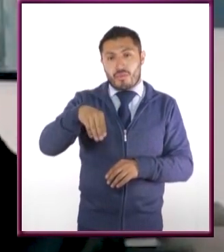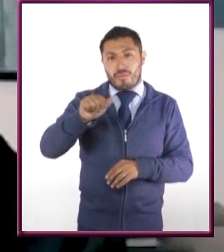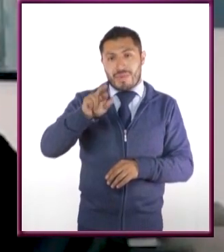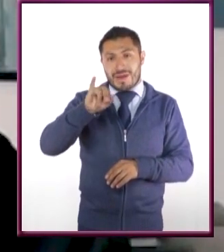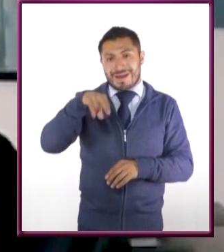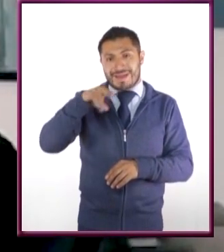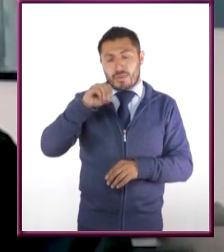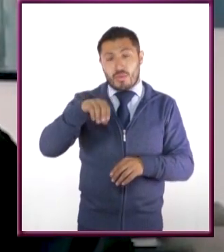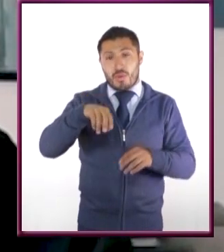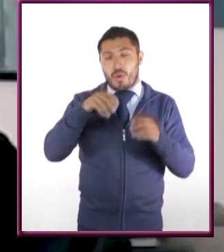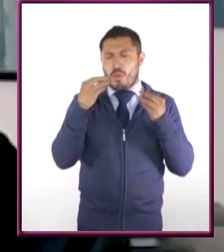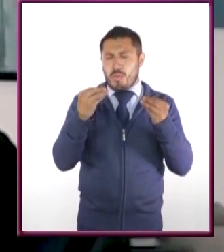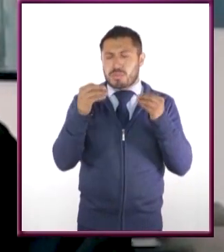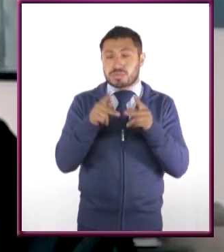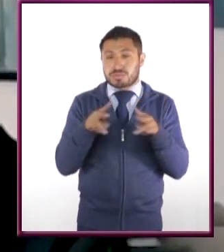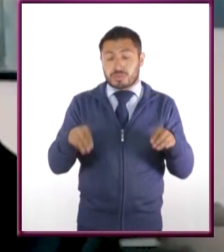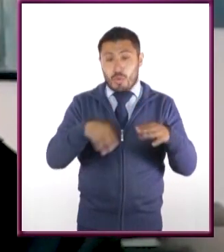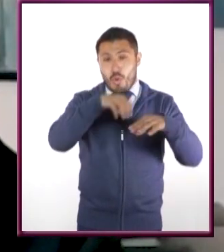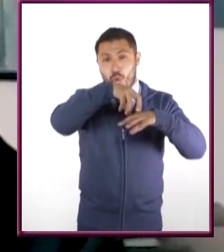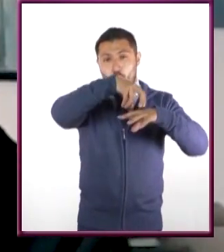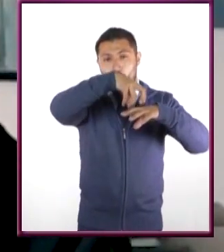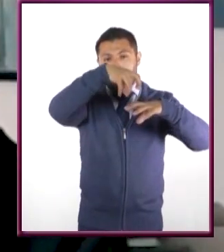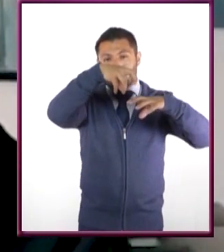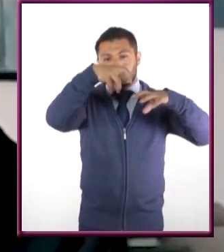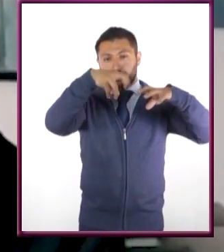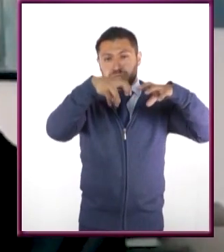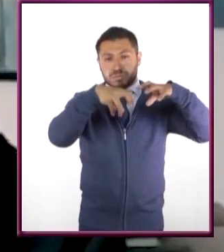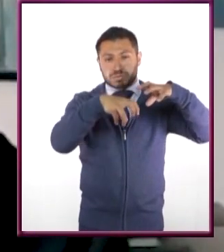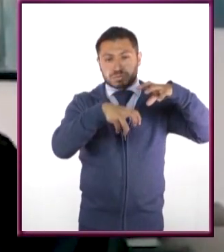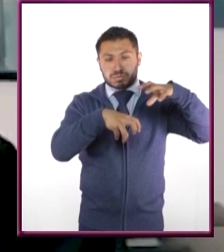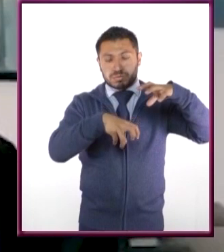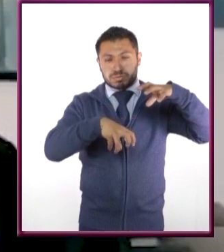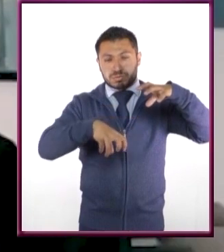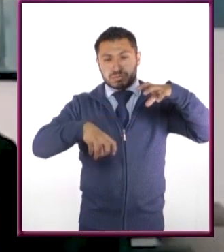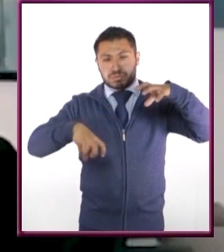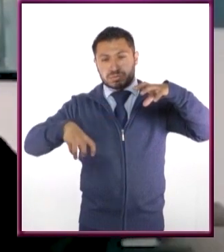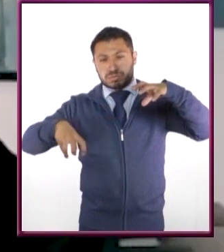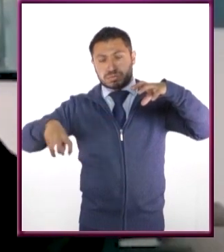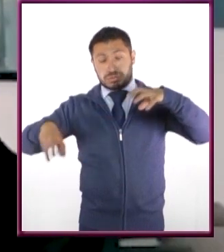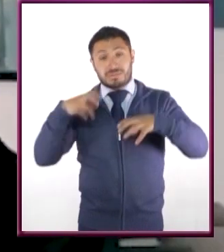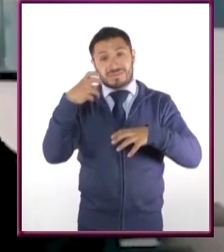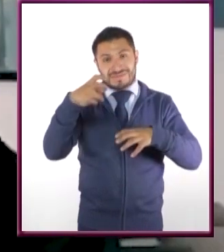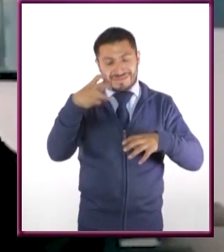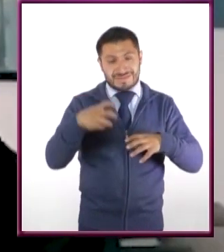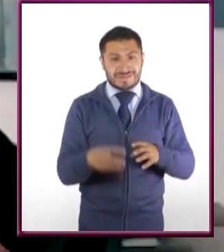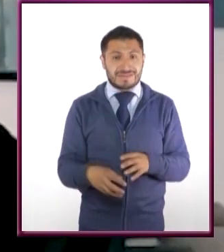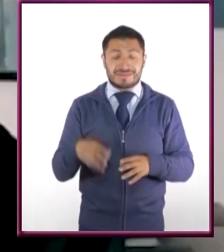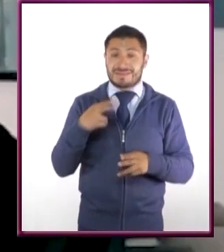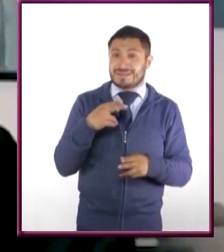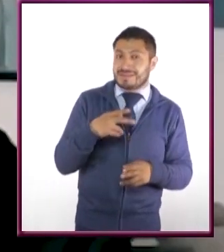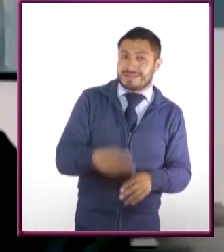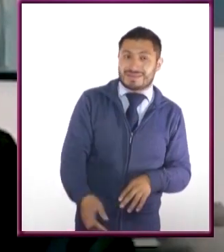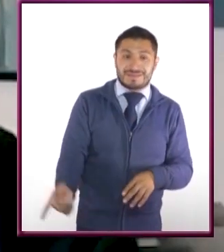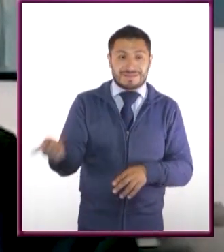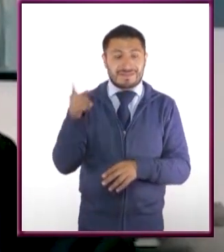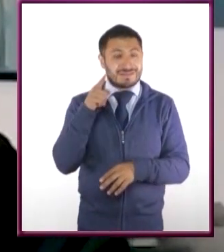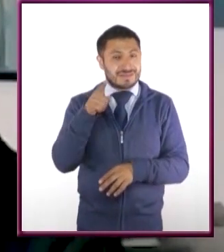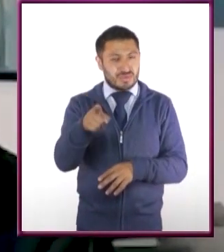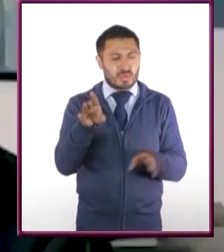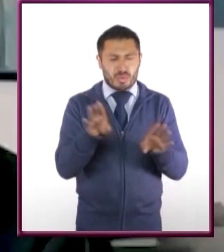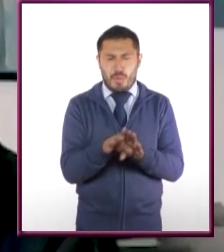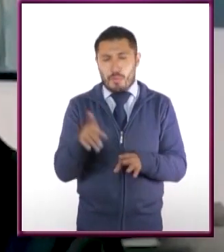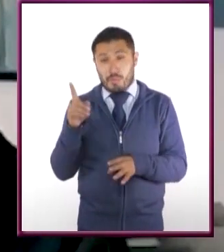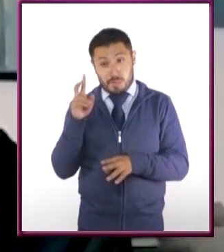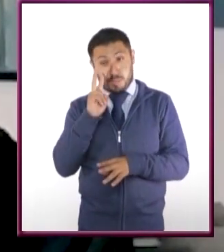varios kilómetros, bueno, pues estás cargando sobre ti, sobre este submarino, hasta tonel, ¿no?